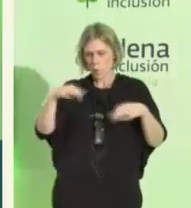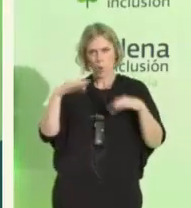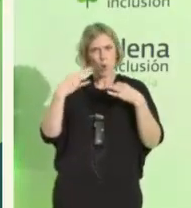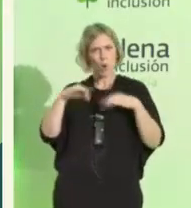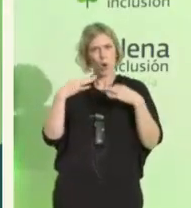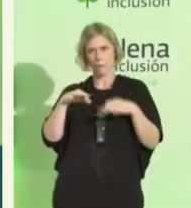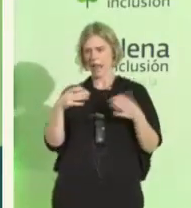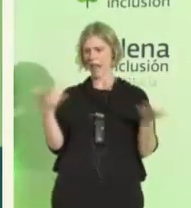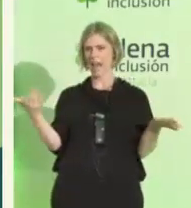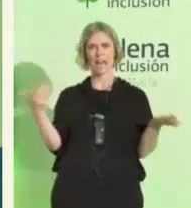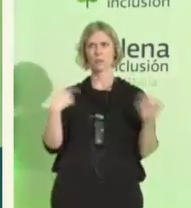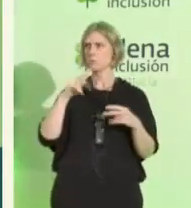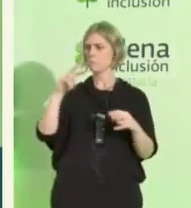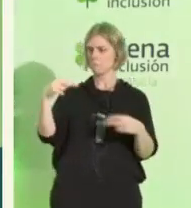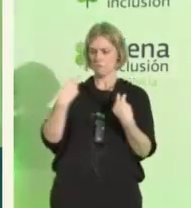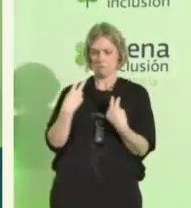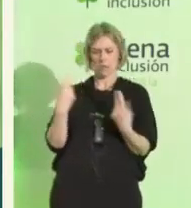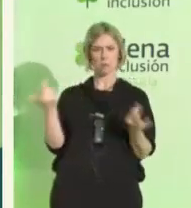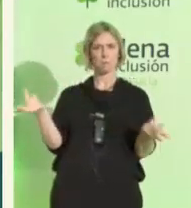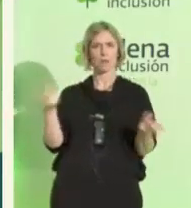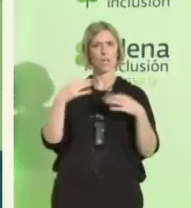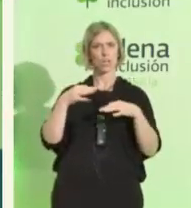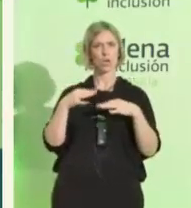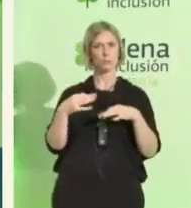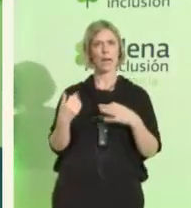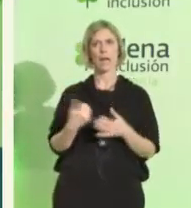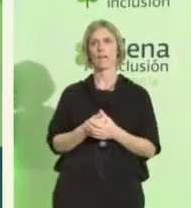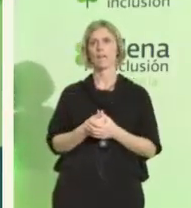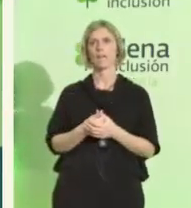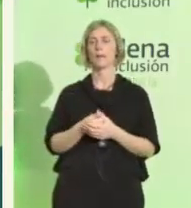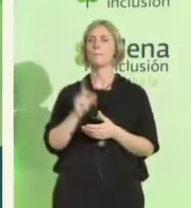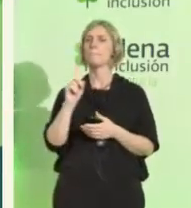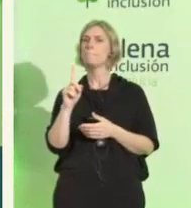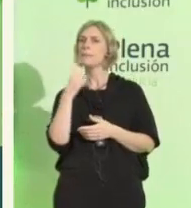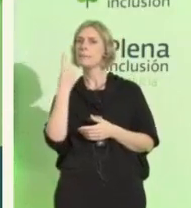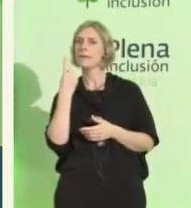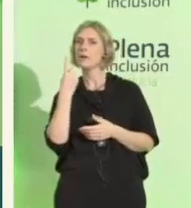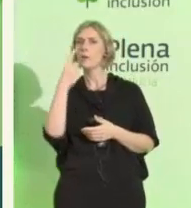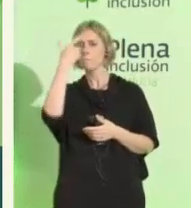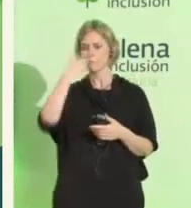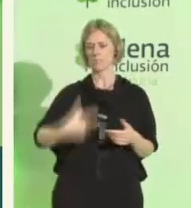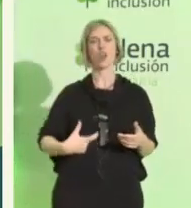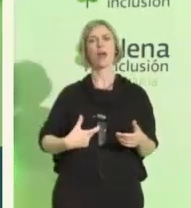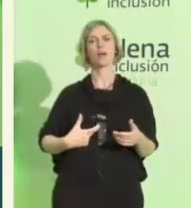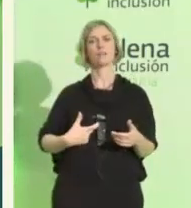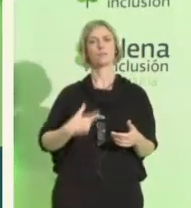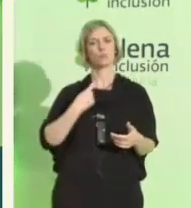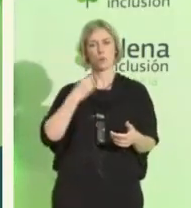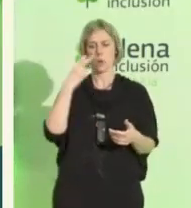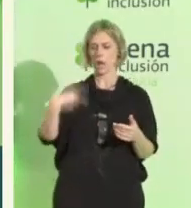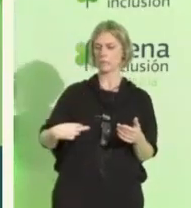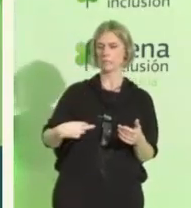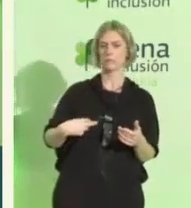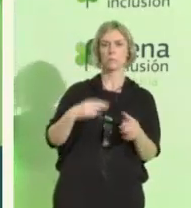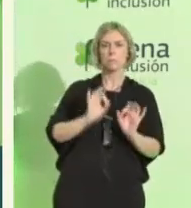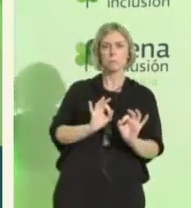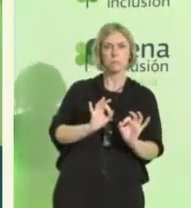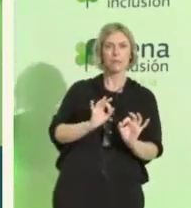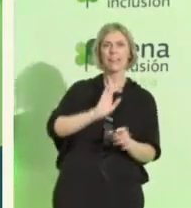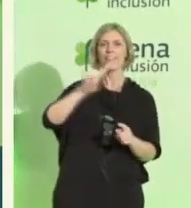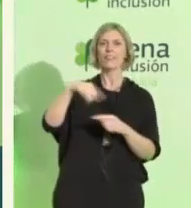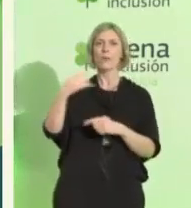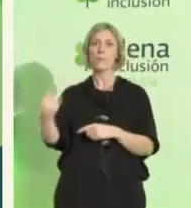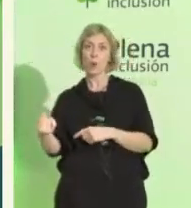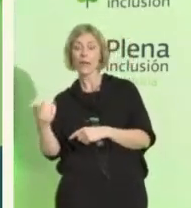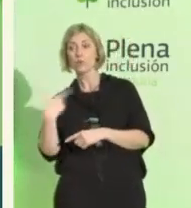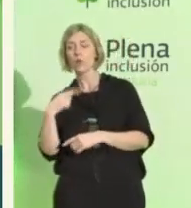como yo primero todas las personas y después la discapacidad porque porque si no es